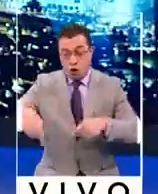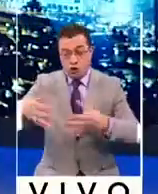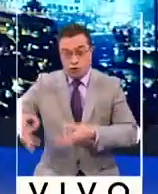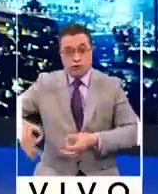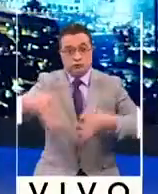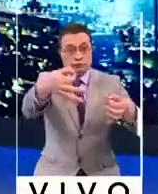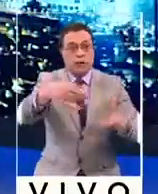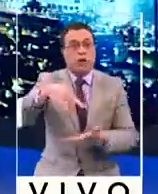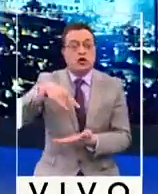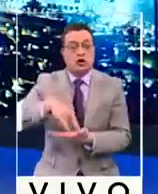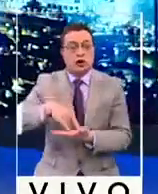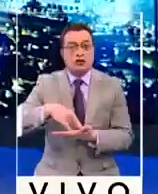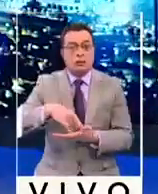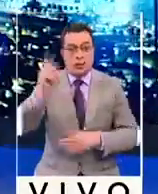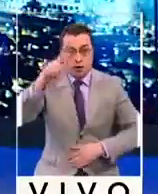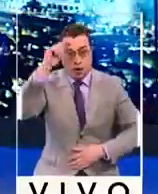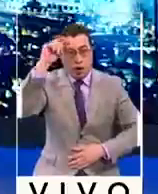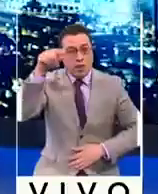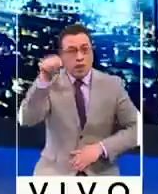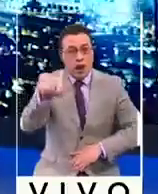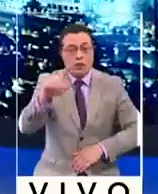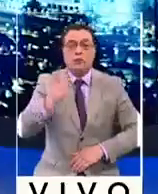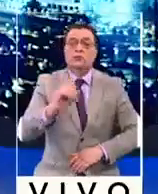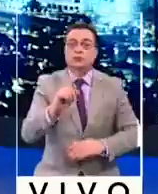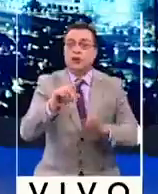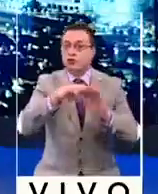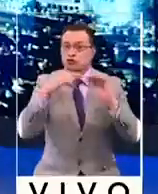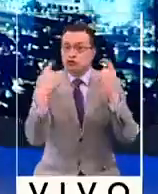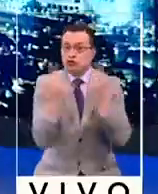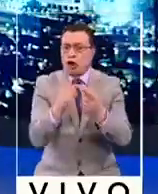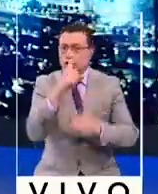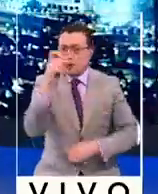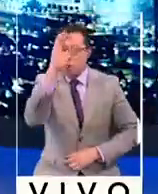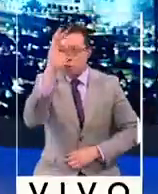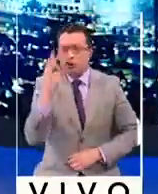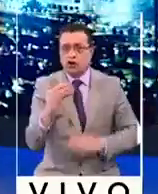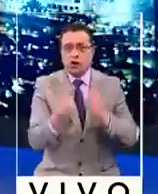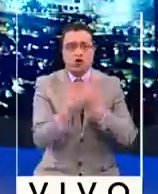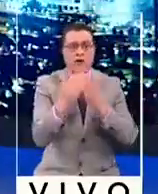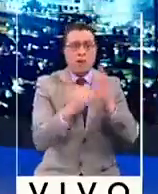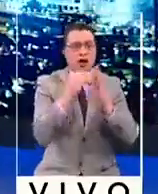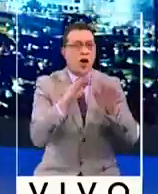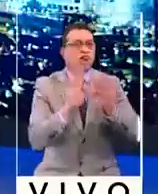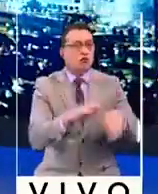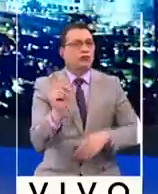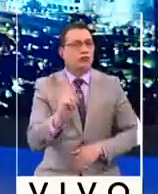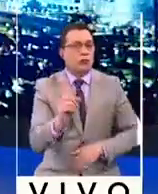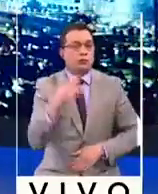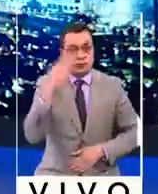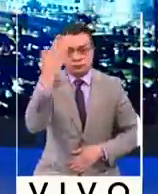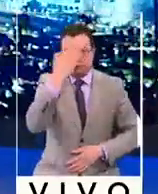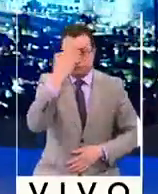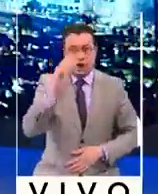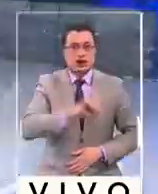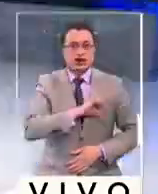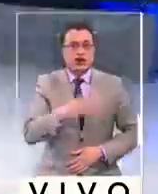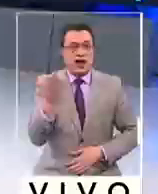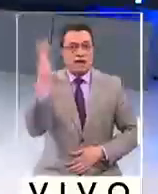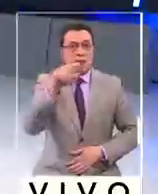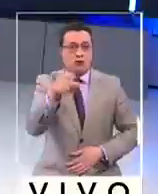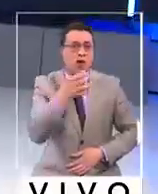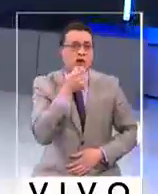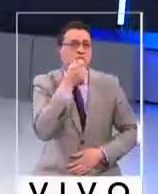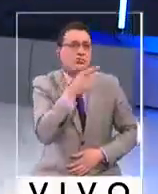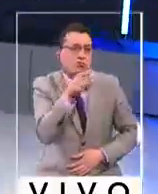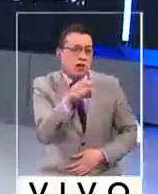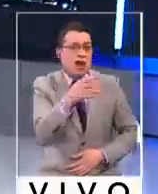al Congreso. Es una iniciativa que no cuenta con la unanimidad en la nueva mayoría y que complica Chile Vamos, desde donde acusan que se